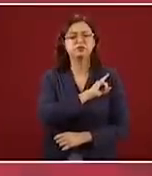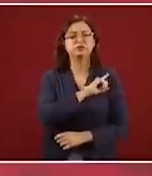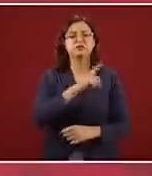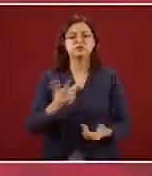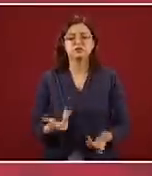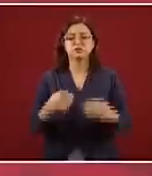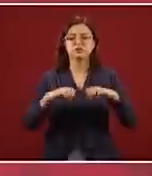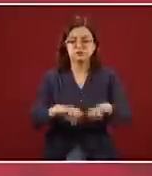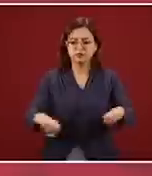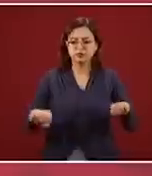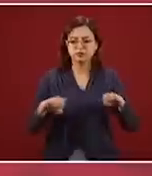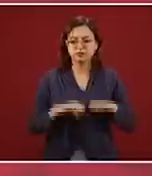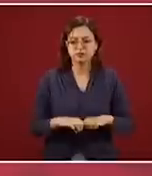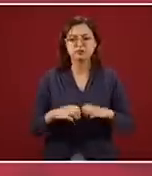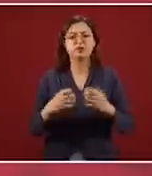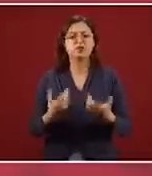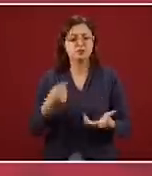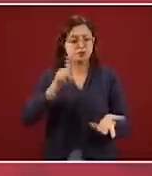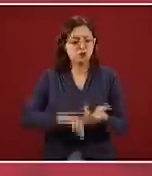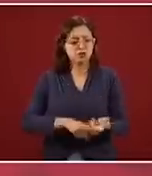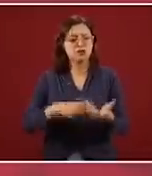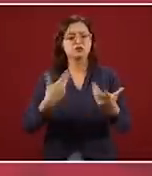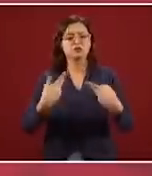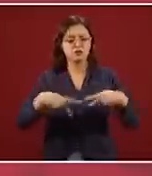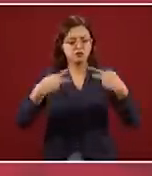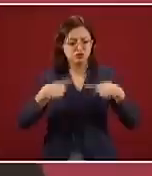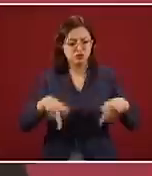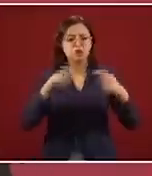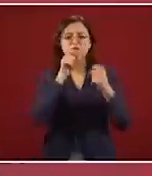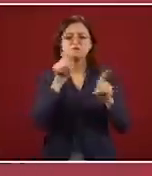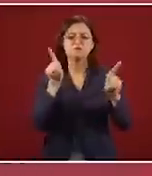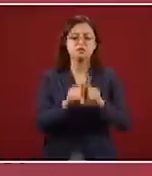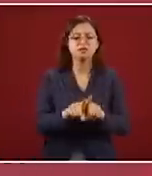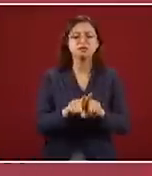en los equipos de las instalaciones de salud, de los